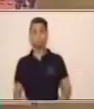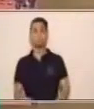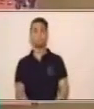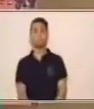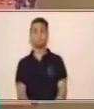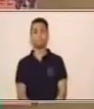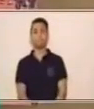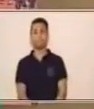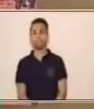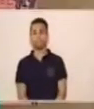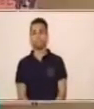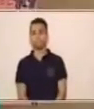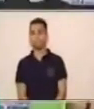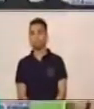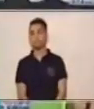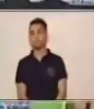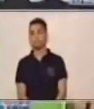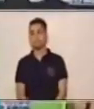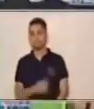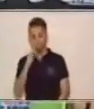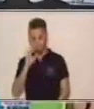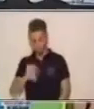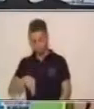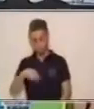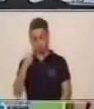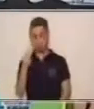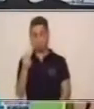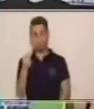¡Pum! Muy bien, sacamos